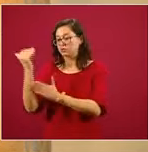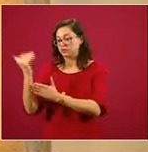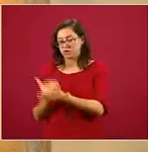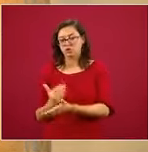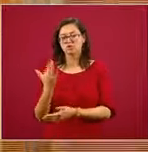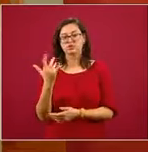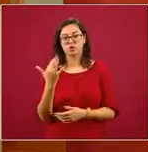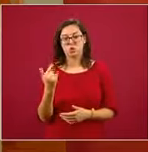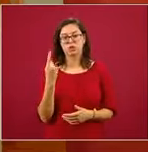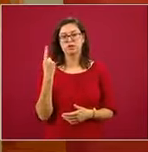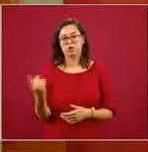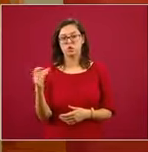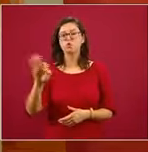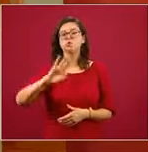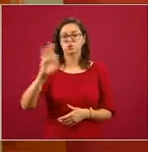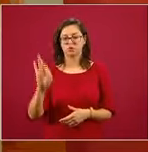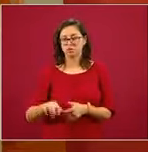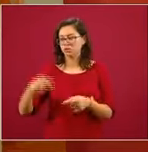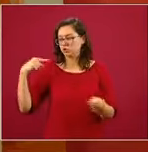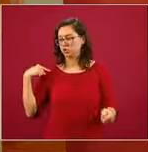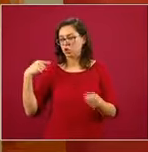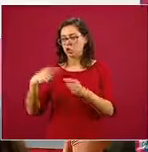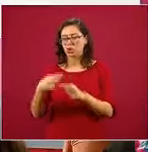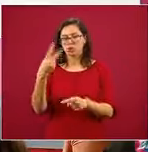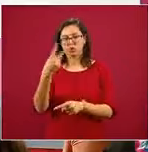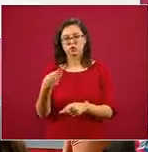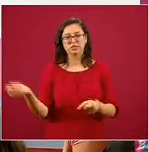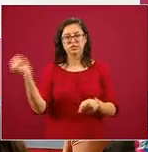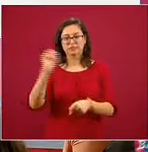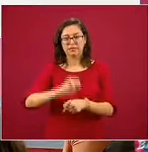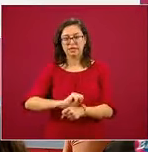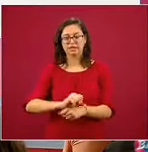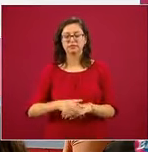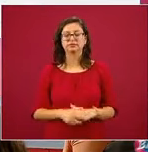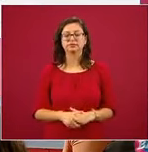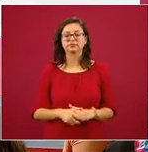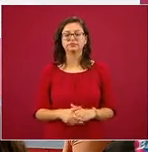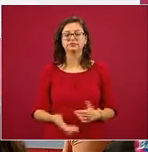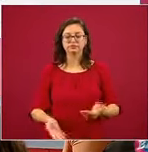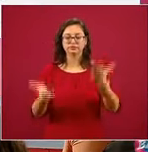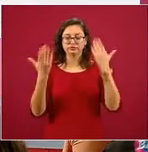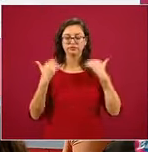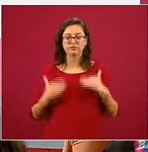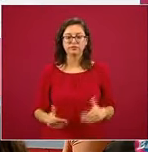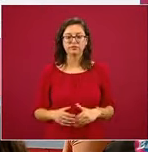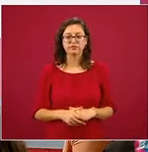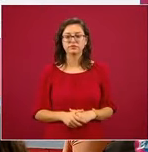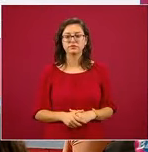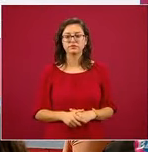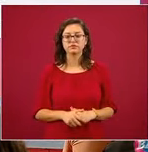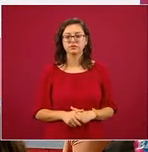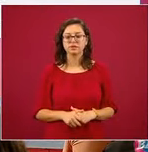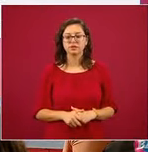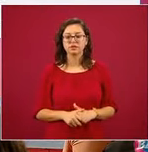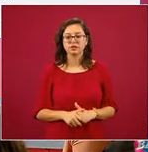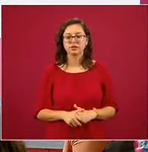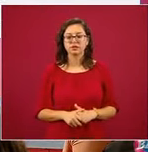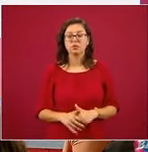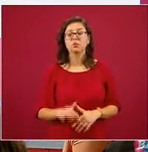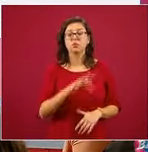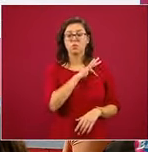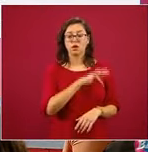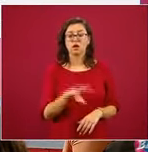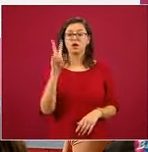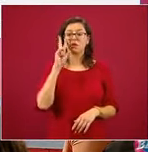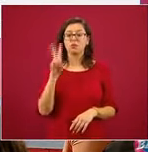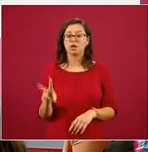para las últimas 2 semanas. Veamos la siguiente diapositiva. Tenemos la ocupación de